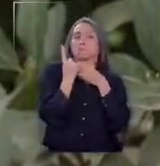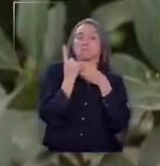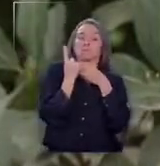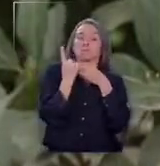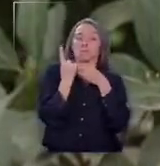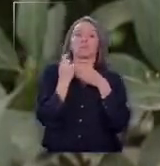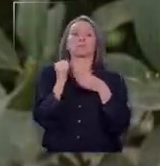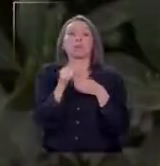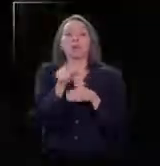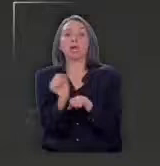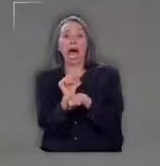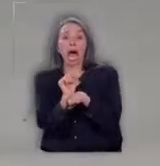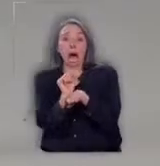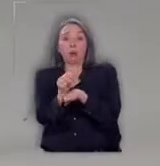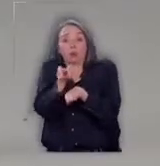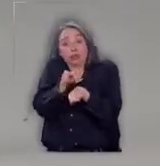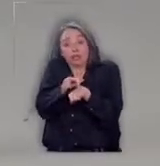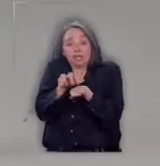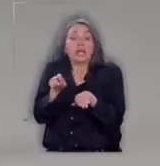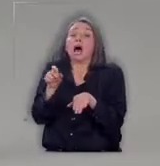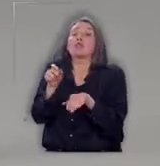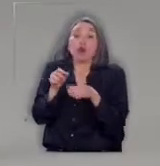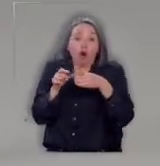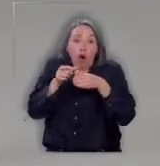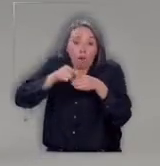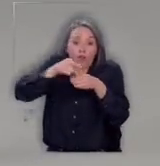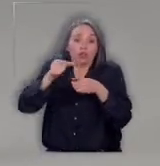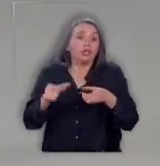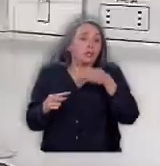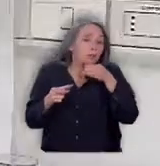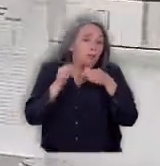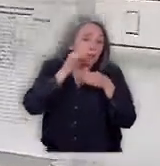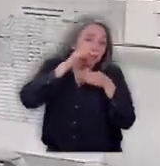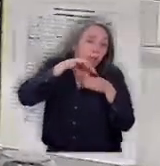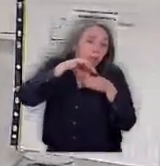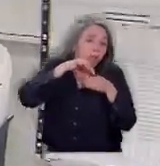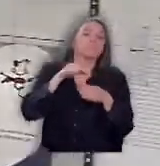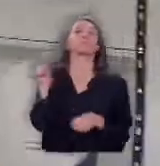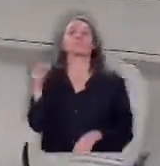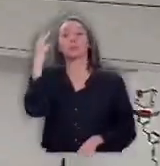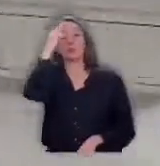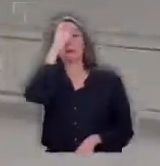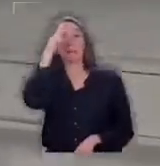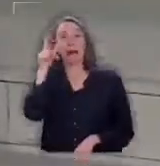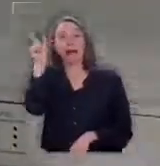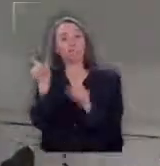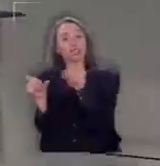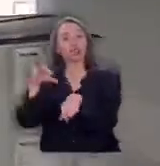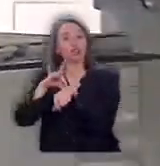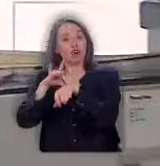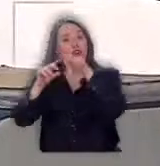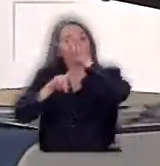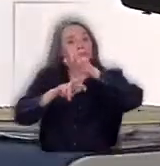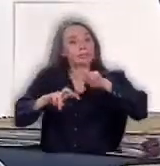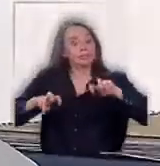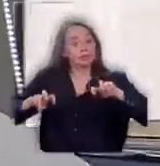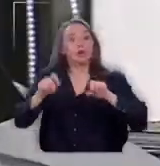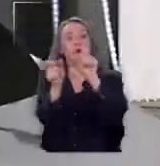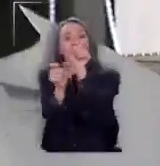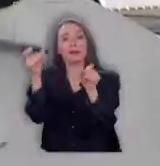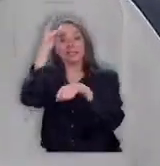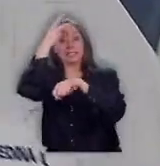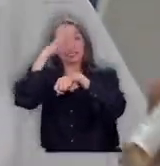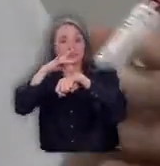Incluso en un auto el doct Rafael Medina y su equipo están desde marzo haciendo un estudio clínico les toman a sus